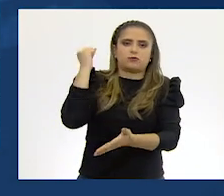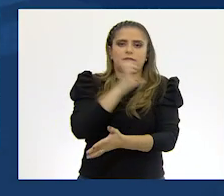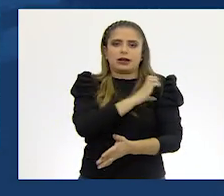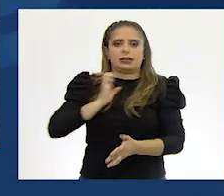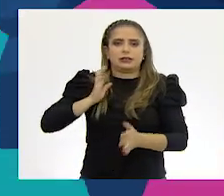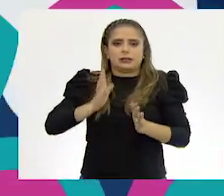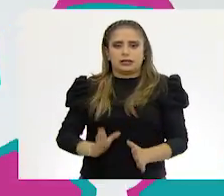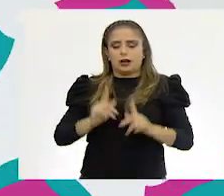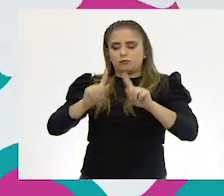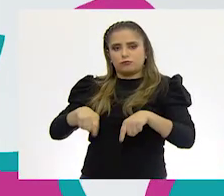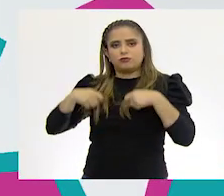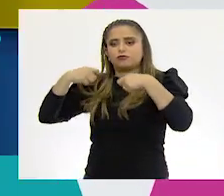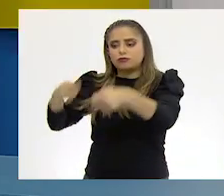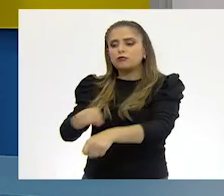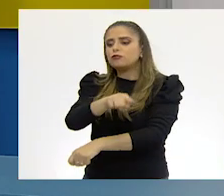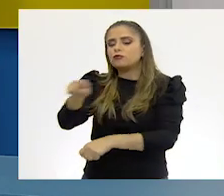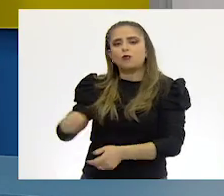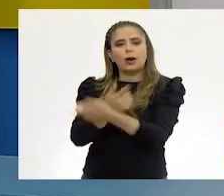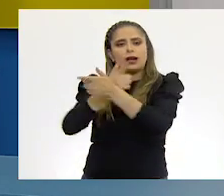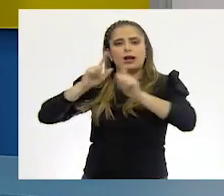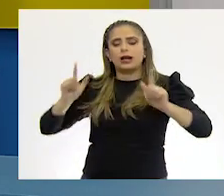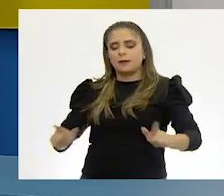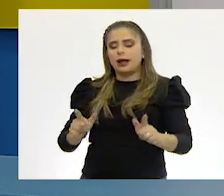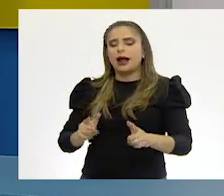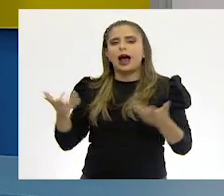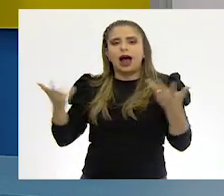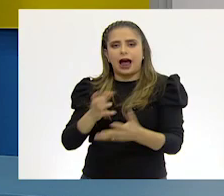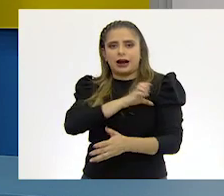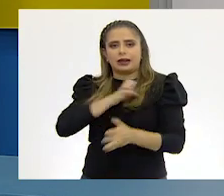concedió la libertad de culto a la población romana.